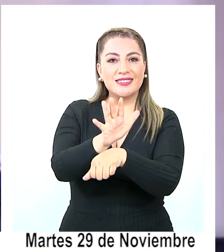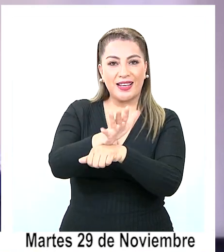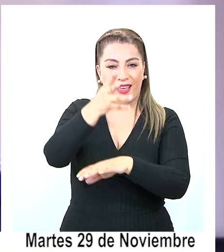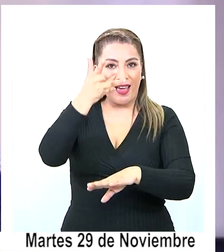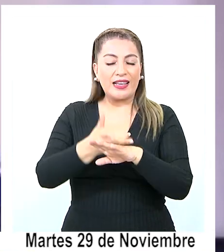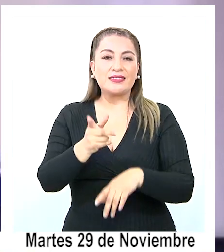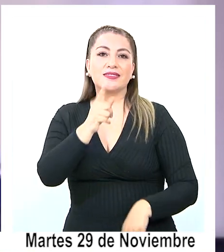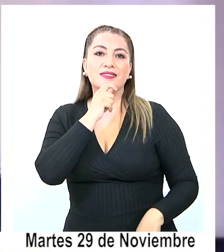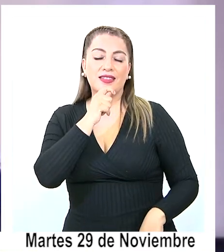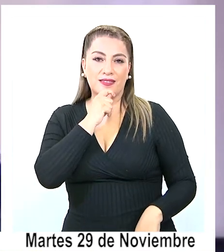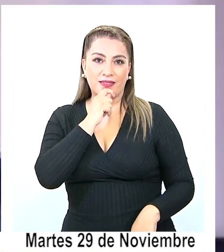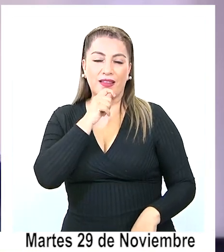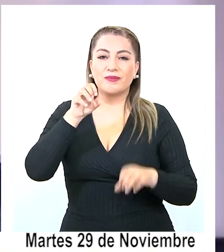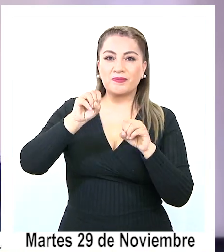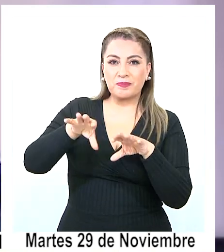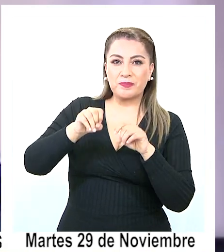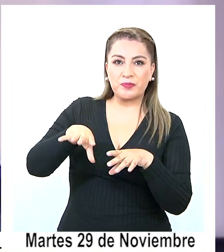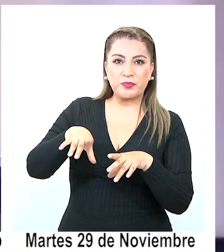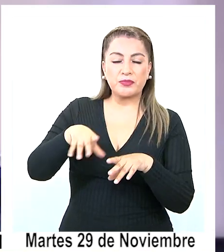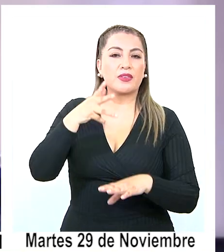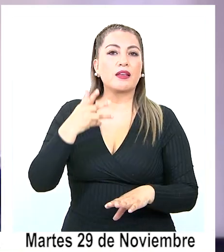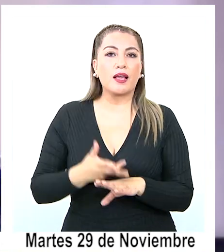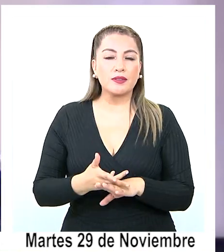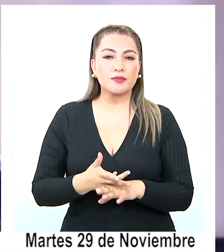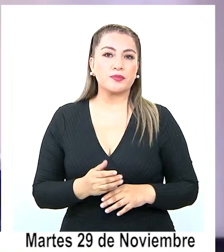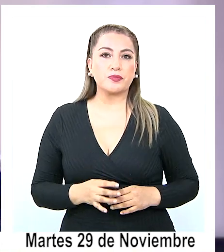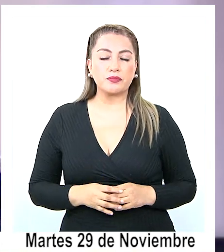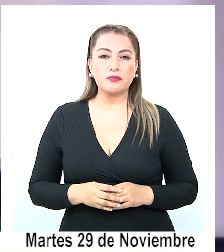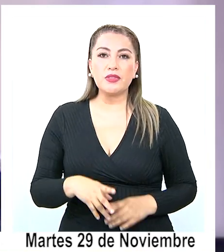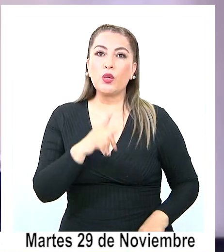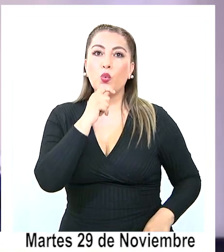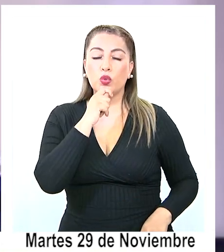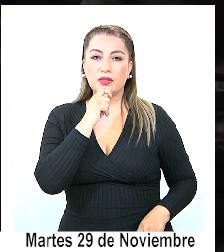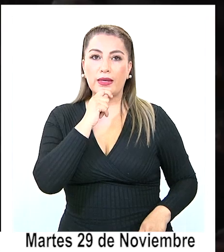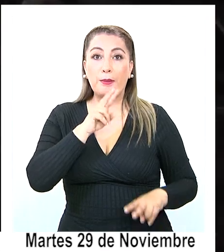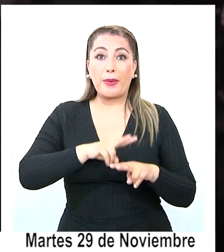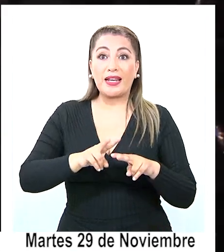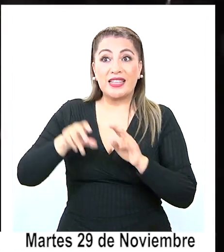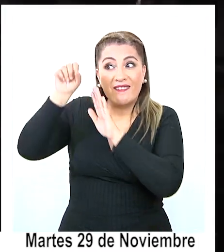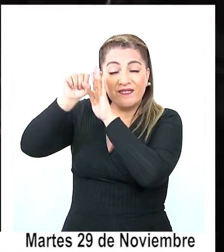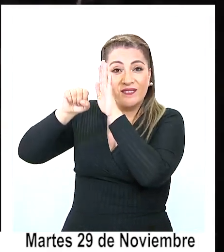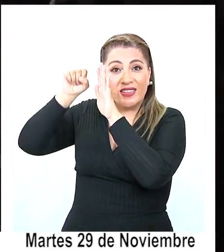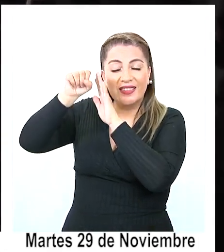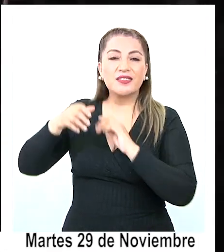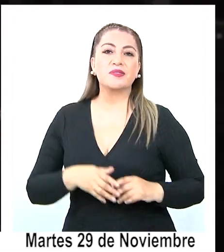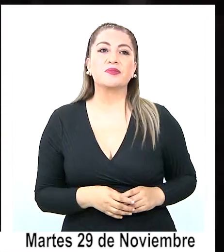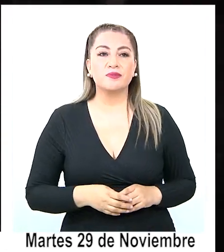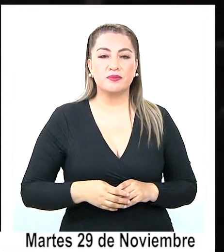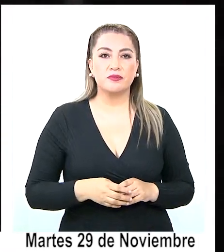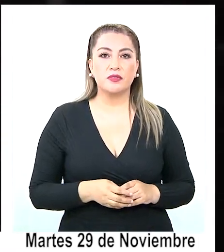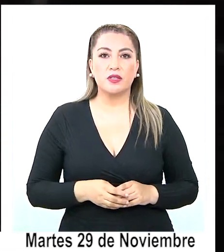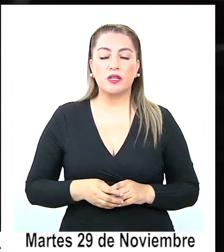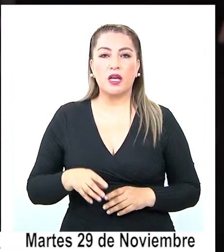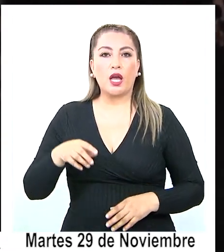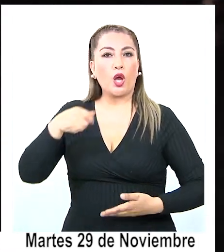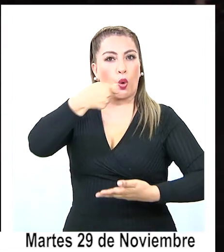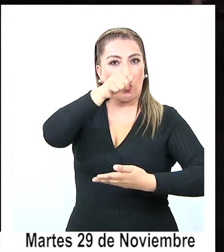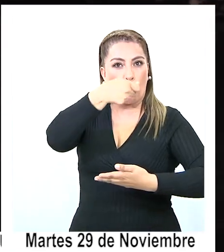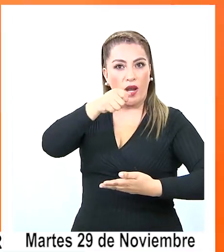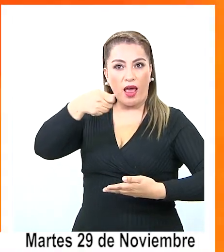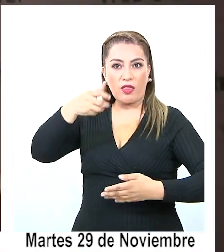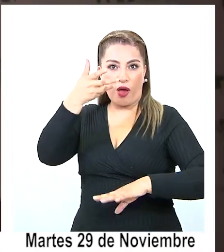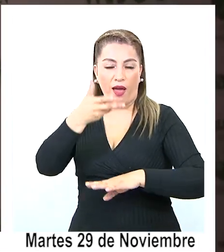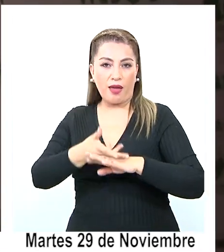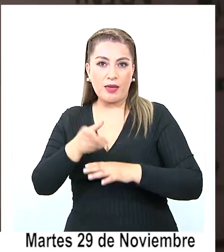masterclass de videoclips Tenemos también un taller de producción entre los jurados destacan